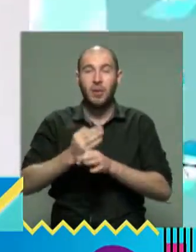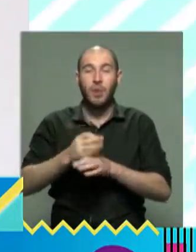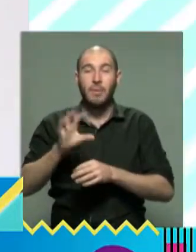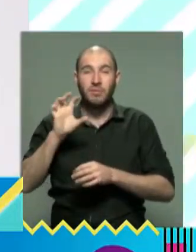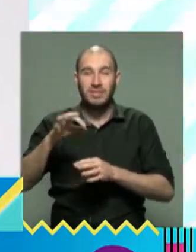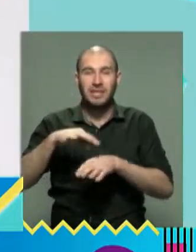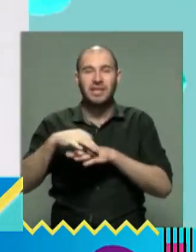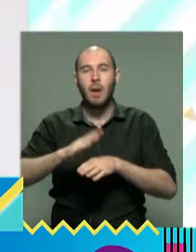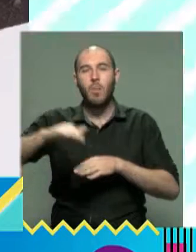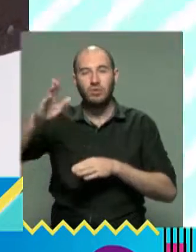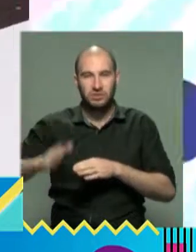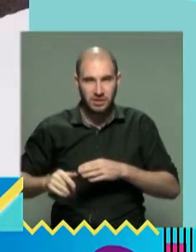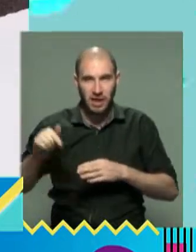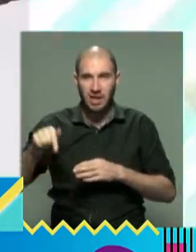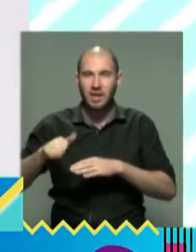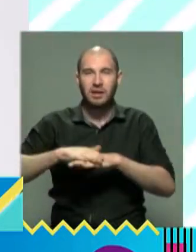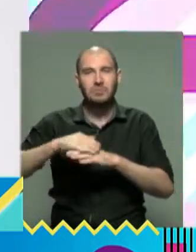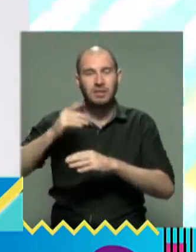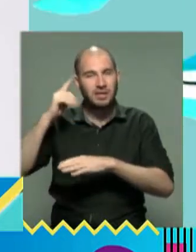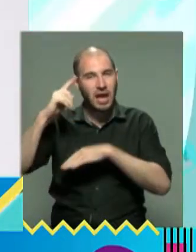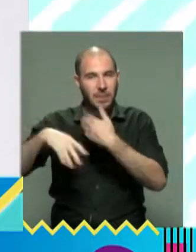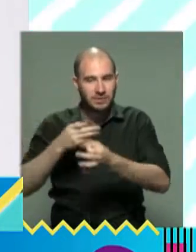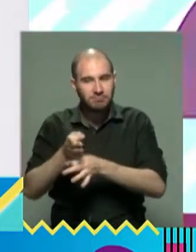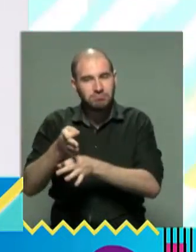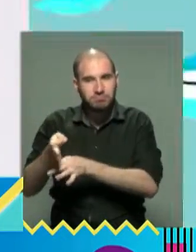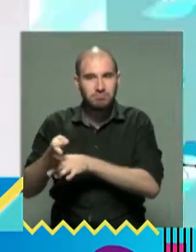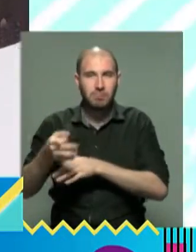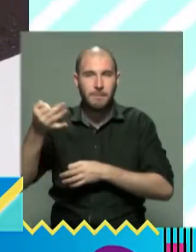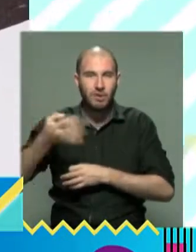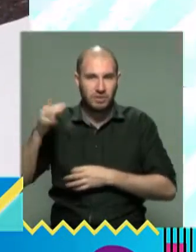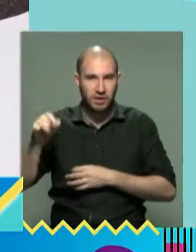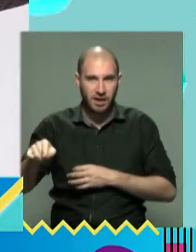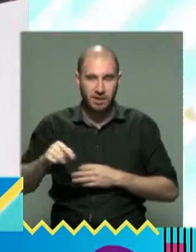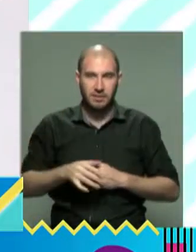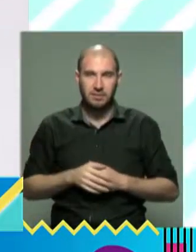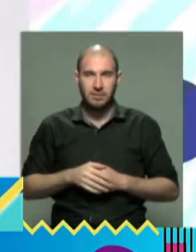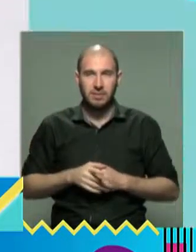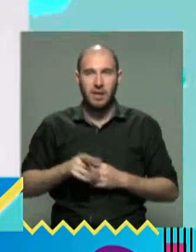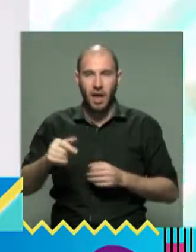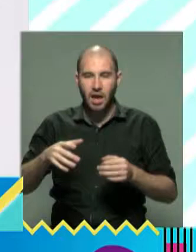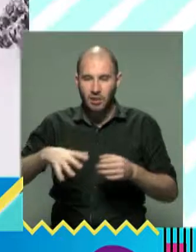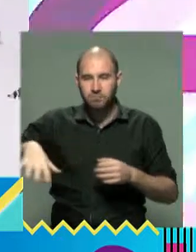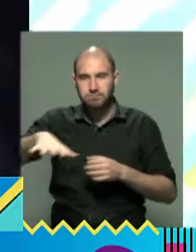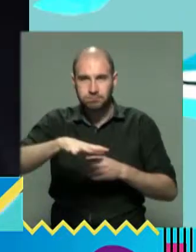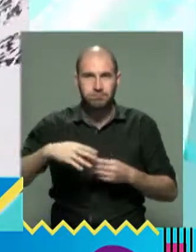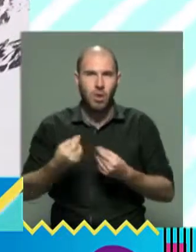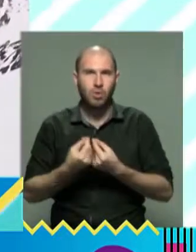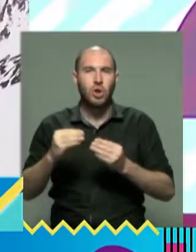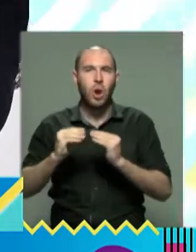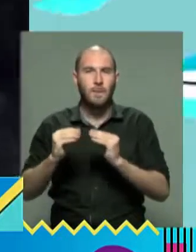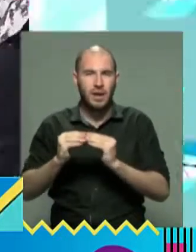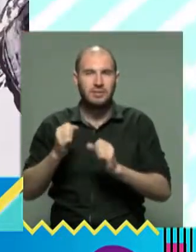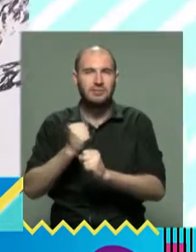Guía de Alta Montaña y Trekking que se encarga de formar guías profesionales y hay un gran mercado de colegas